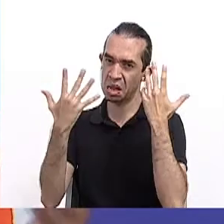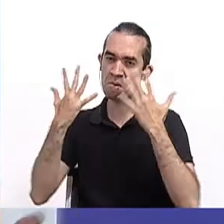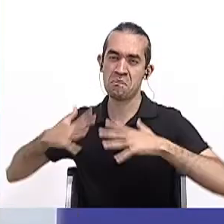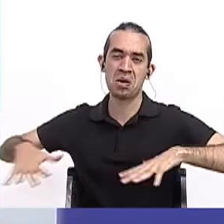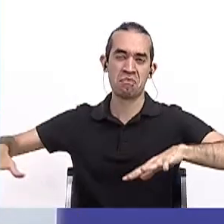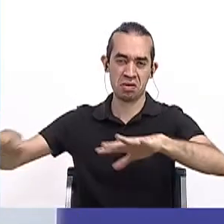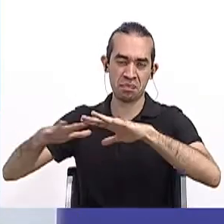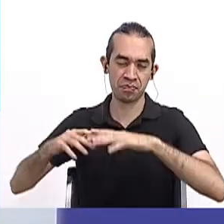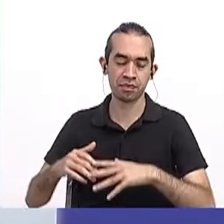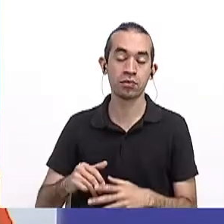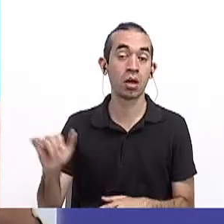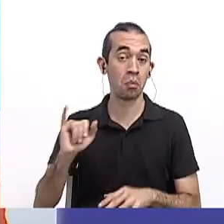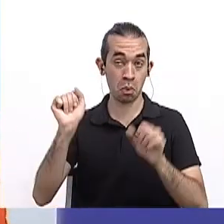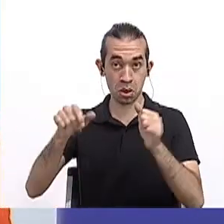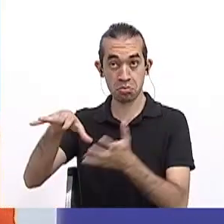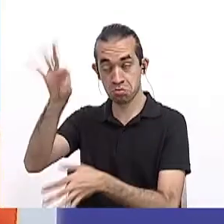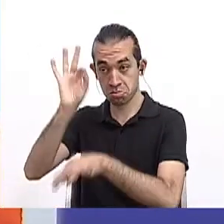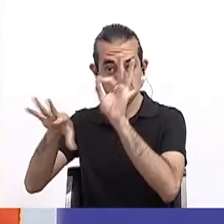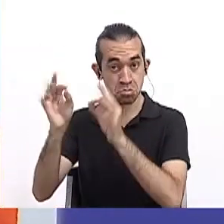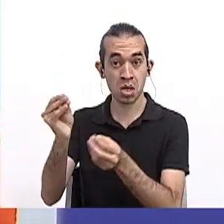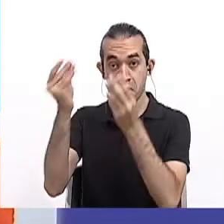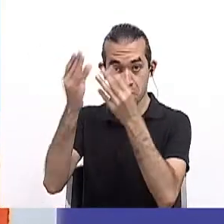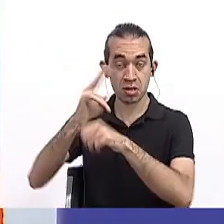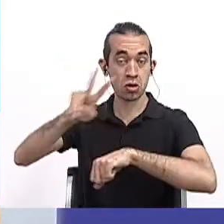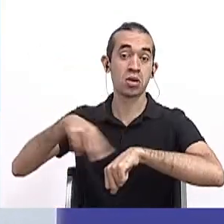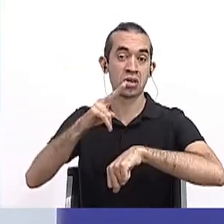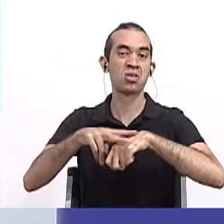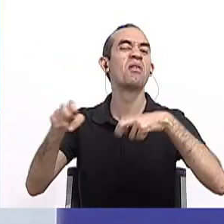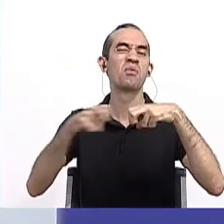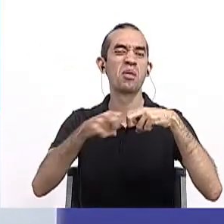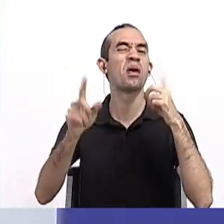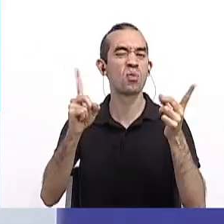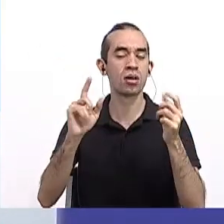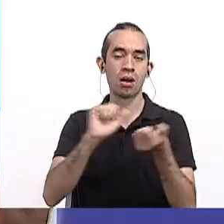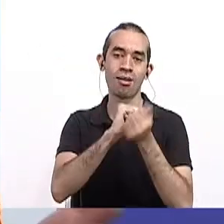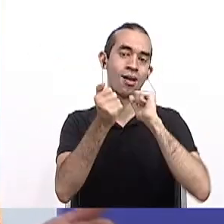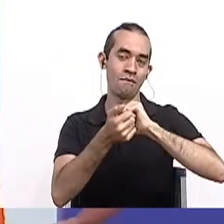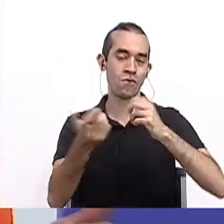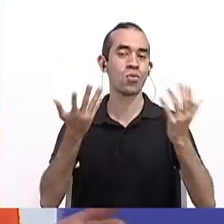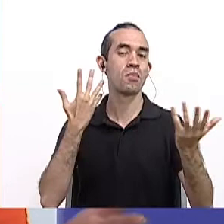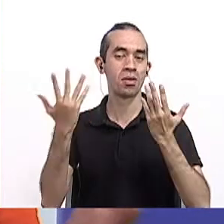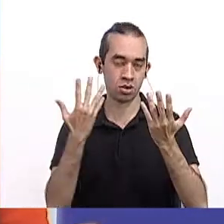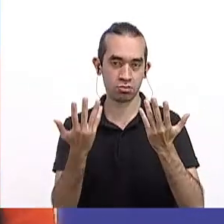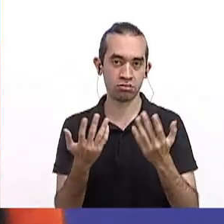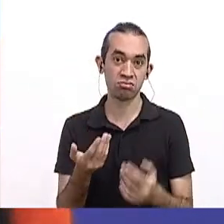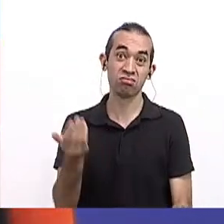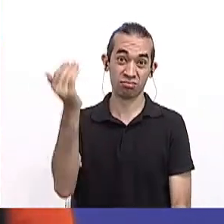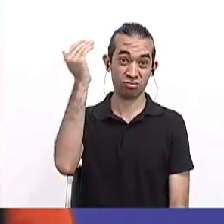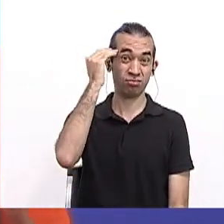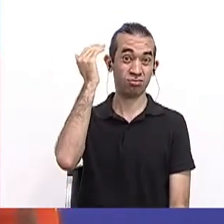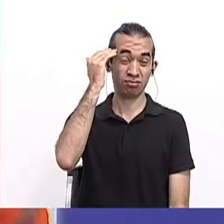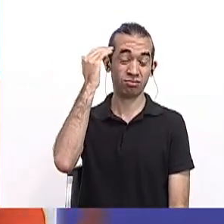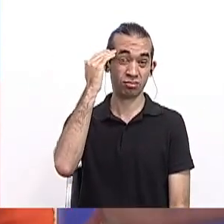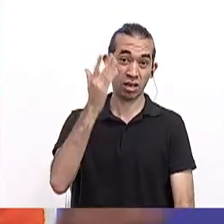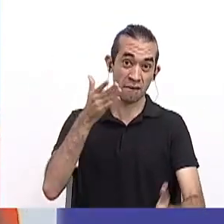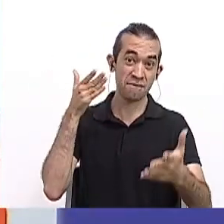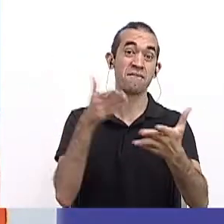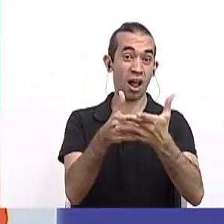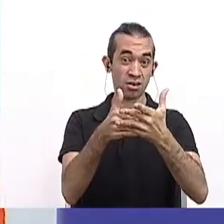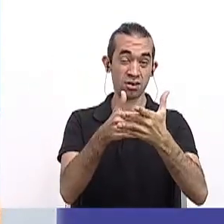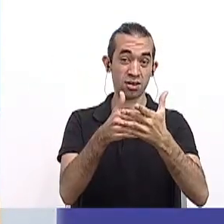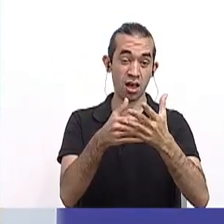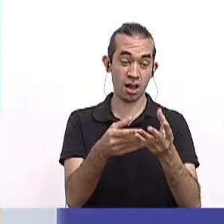información también nacional sobre este problema que es el cambio climático. El cambio climático no solamente afecta el